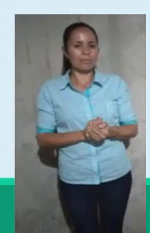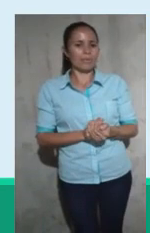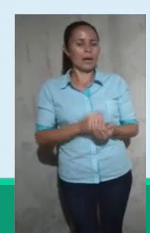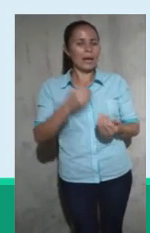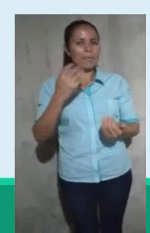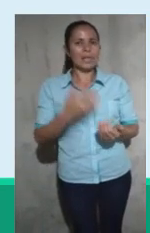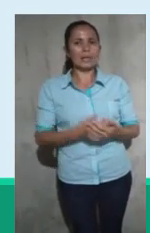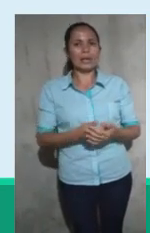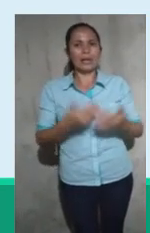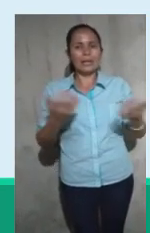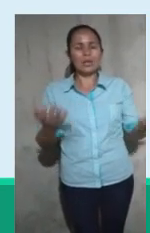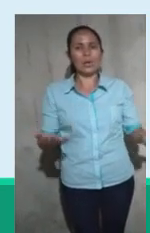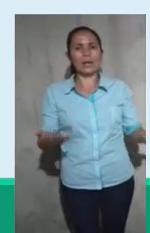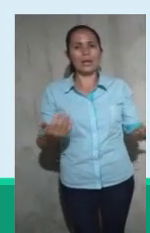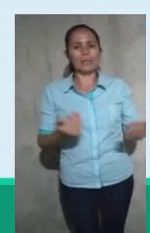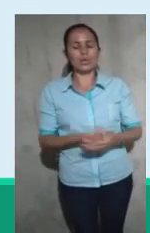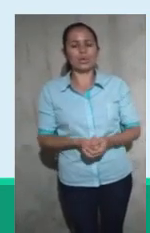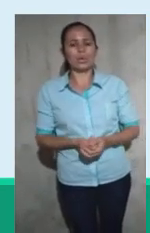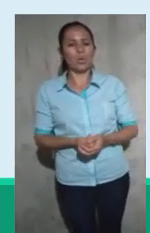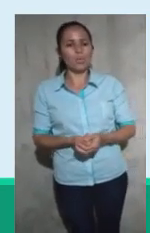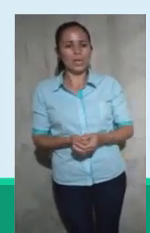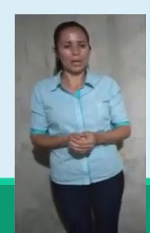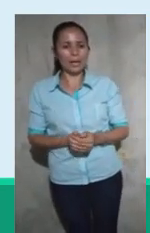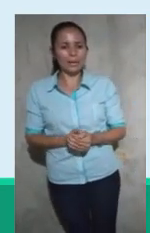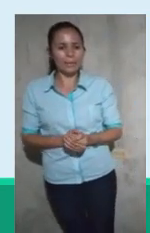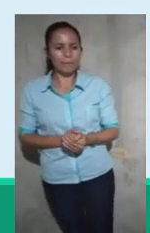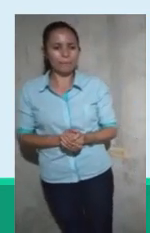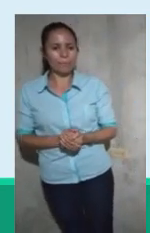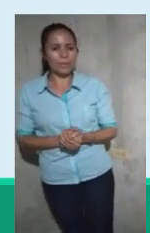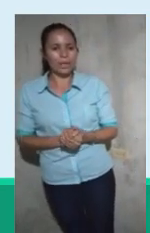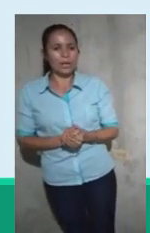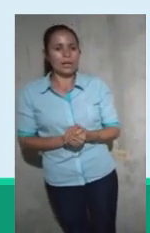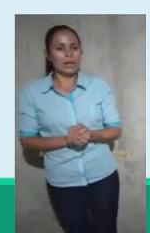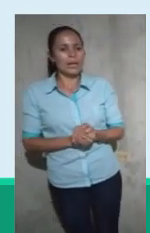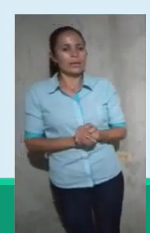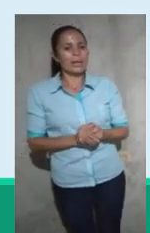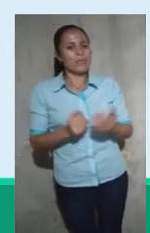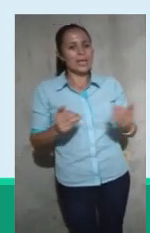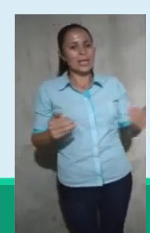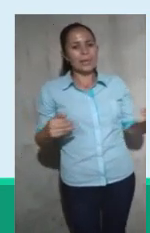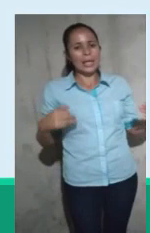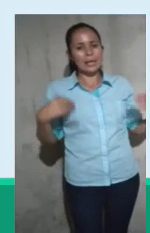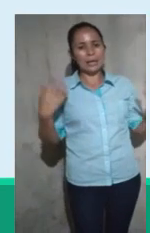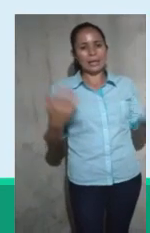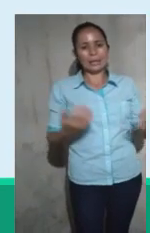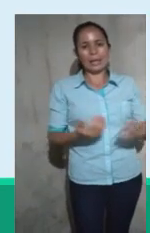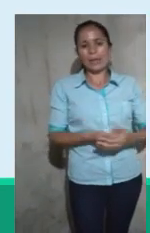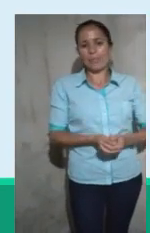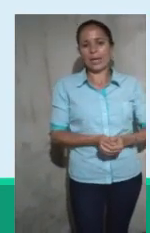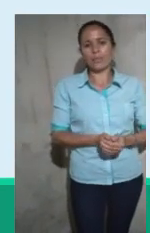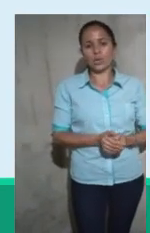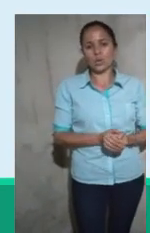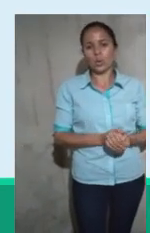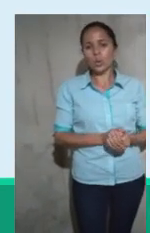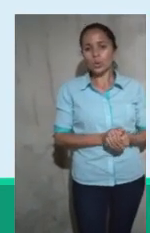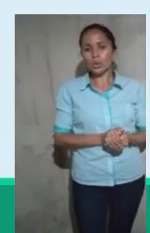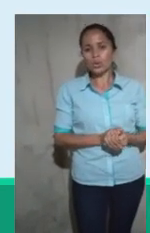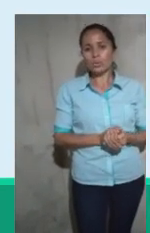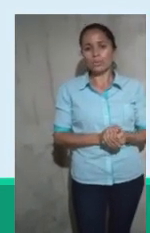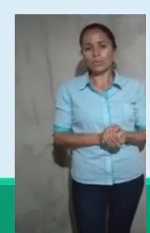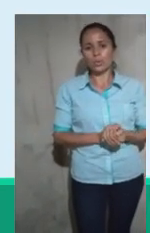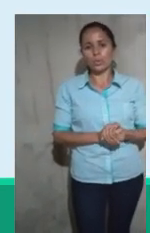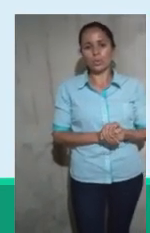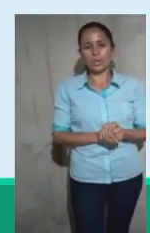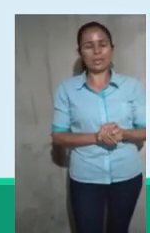explicar claramente qué es lo que queremos comunicar. También debe de ir redactada en párrafos